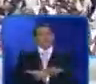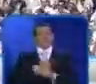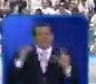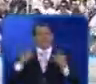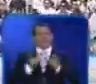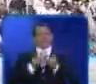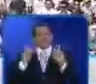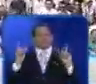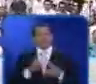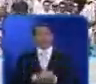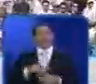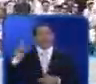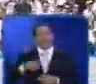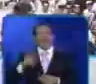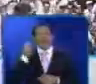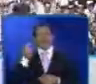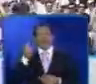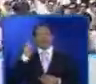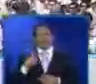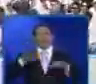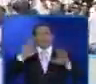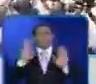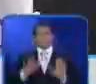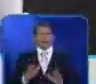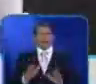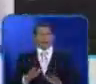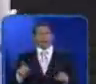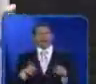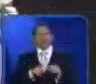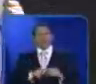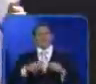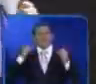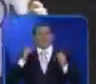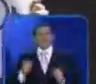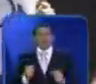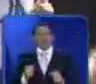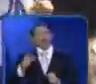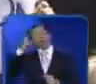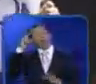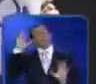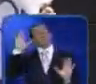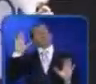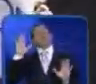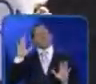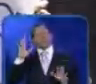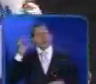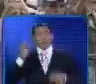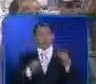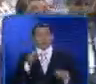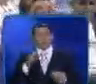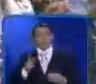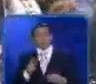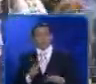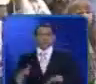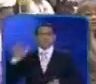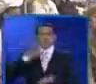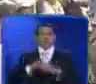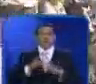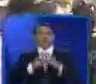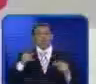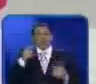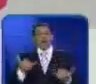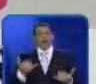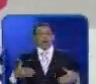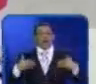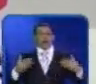la democracia jamás debe cesar, así como la seguridad de que algún día la justicia se impondrá sobre todos los que ahora